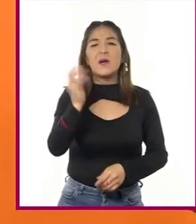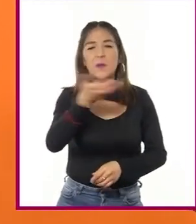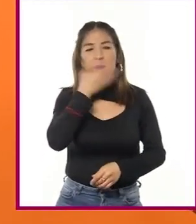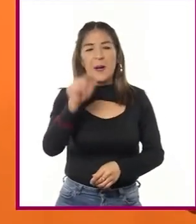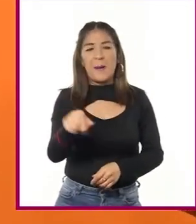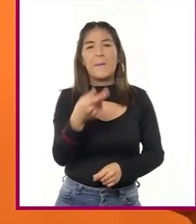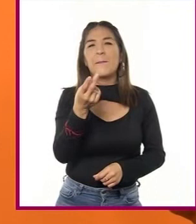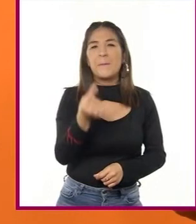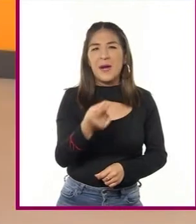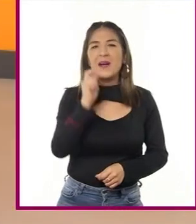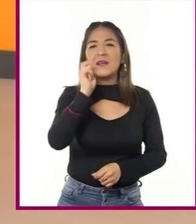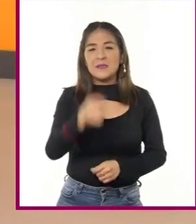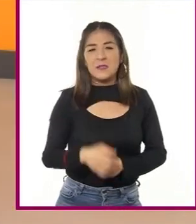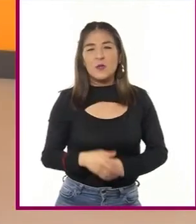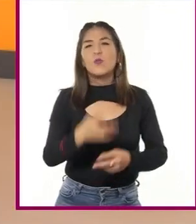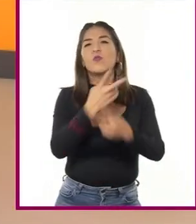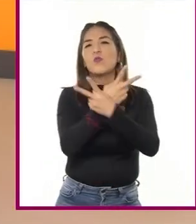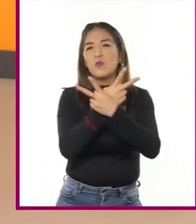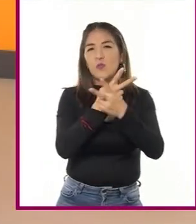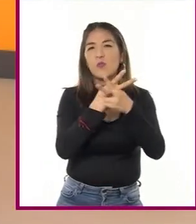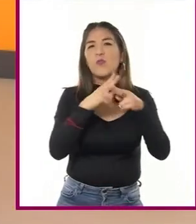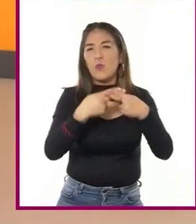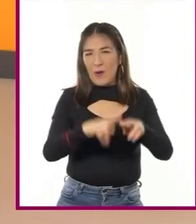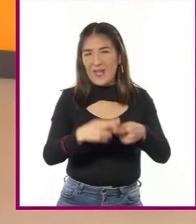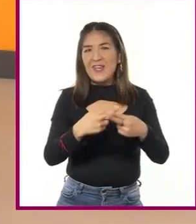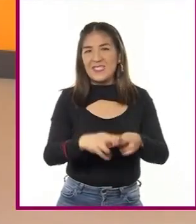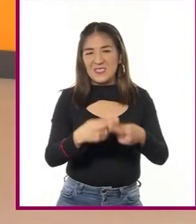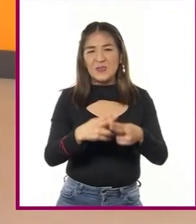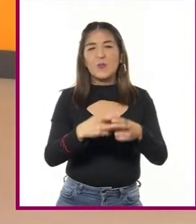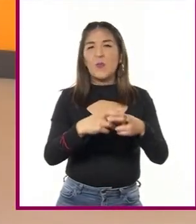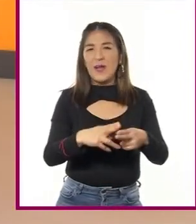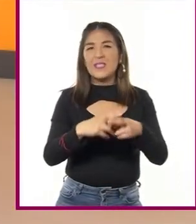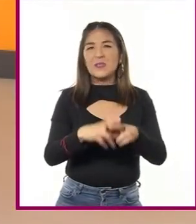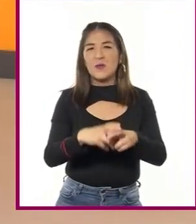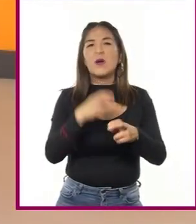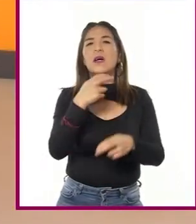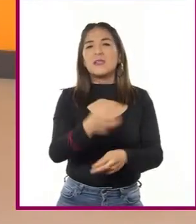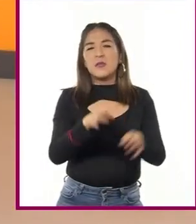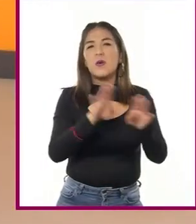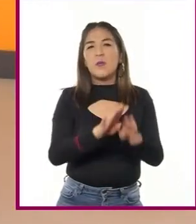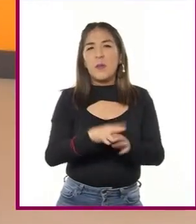los perros son huesos. Aunque puede ayudar a limpiar sus